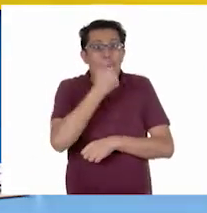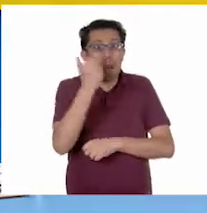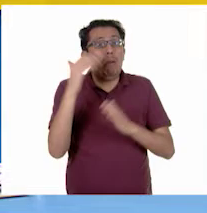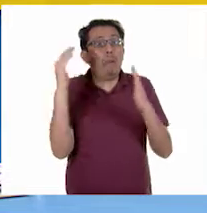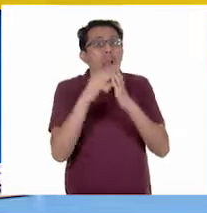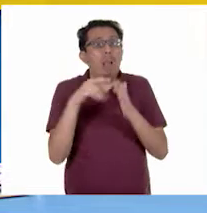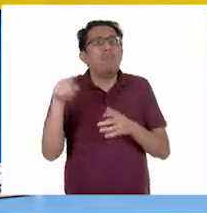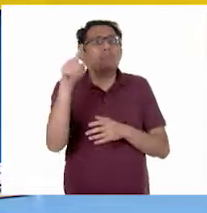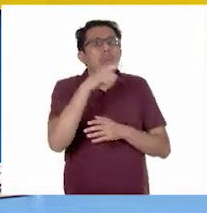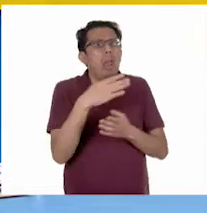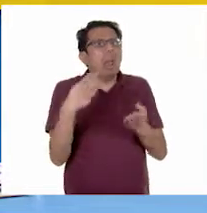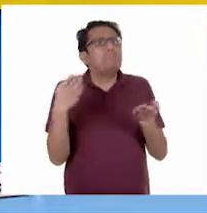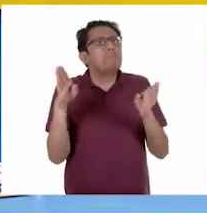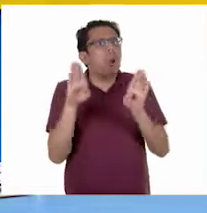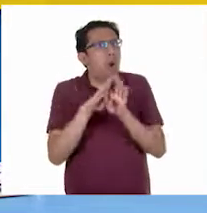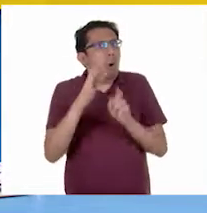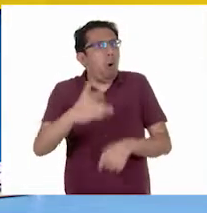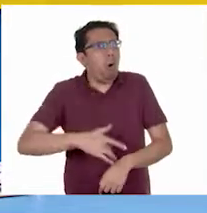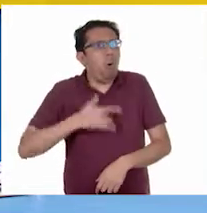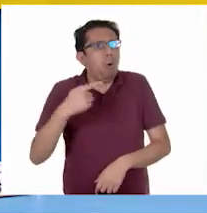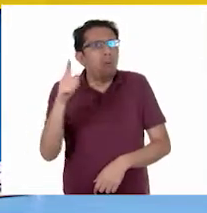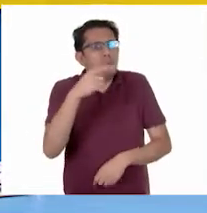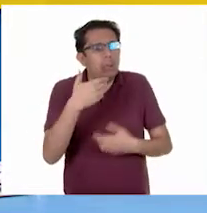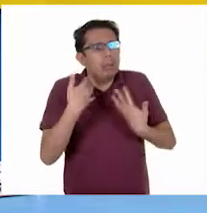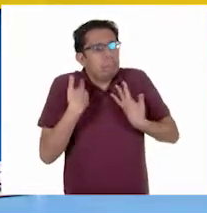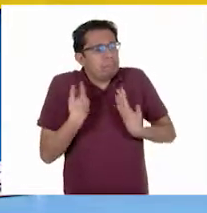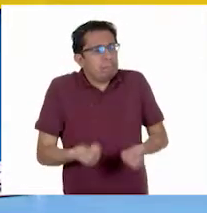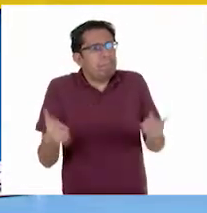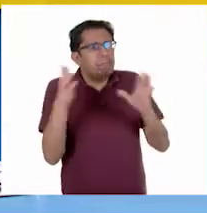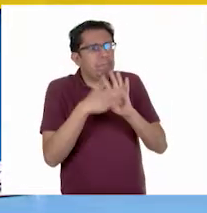¿cómo resultó para ustedes? ¿Ustedes cómo lo interpretaron?